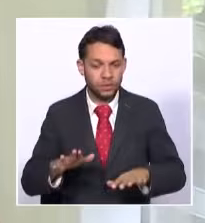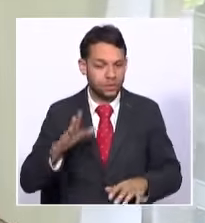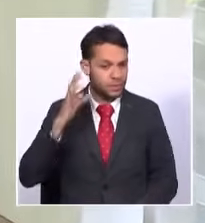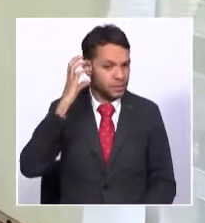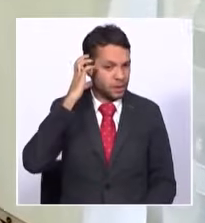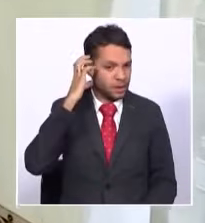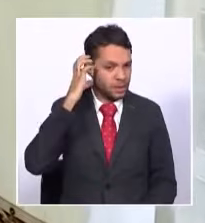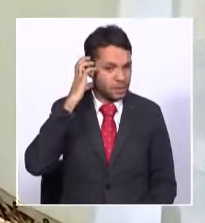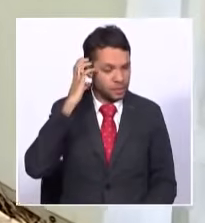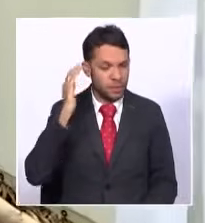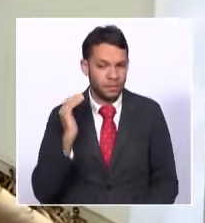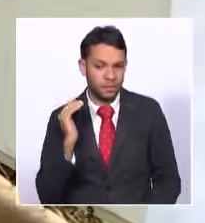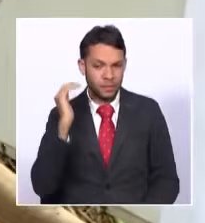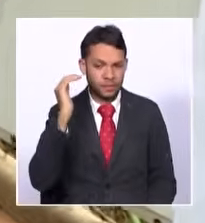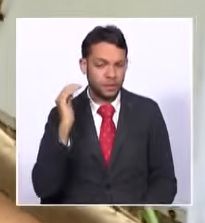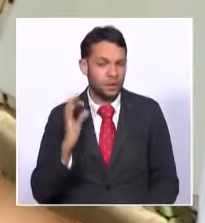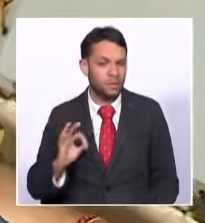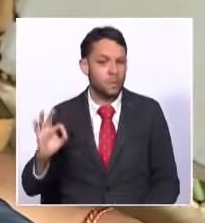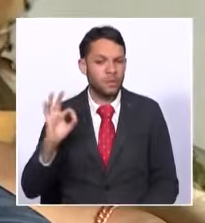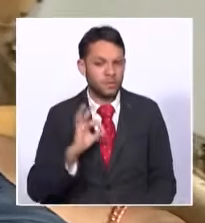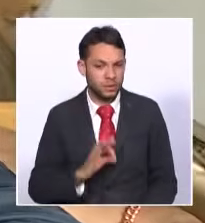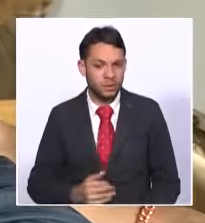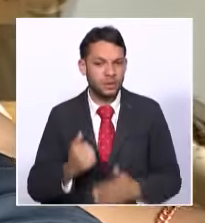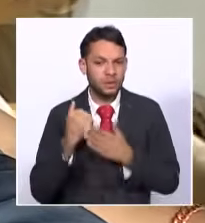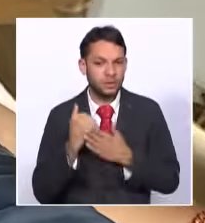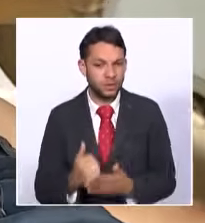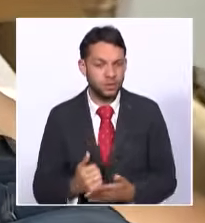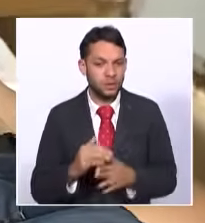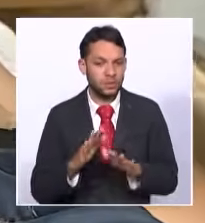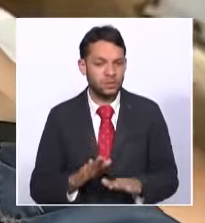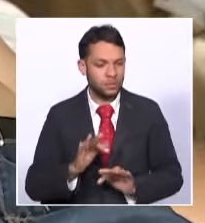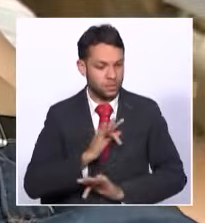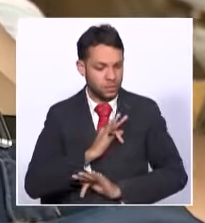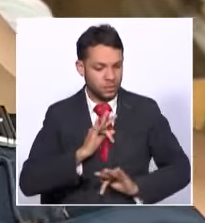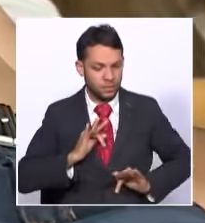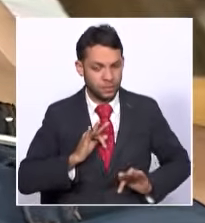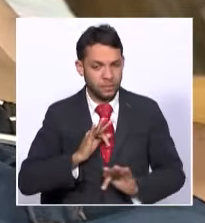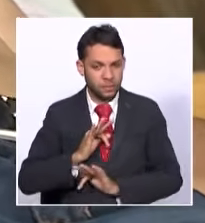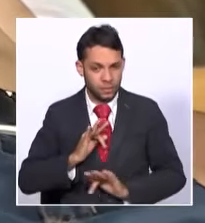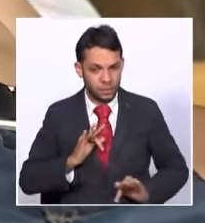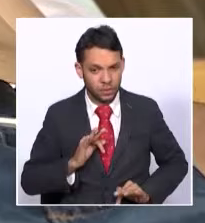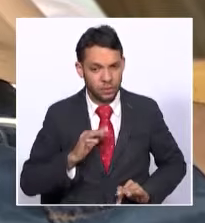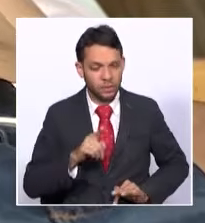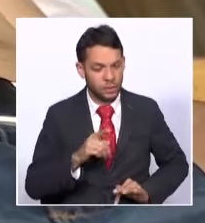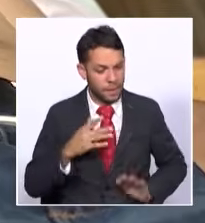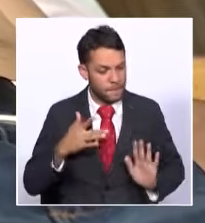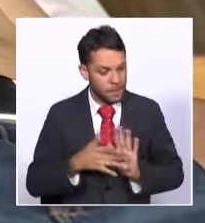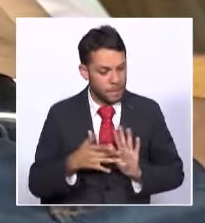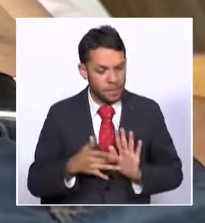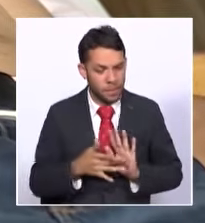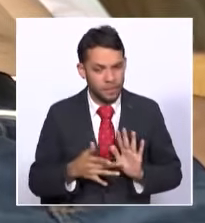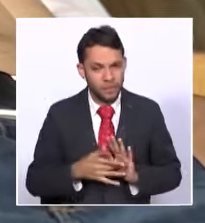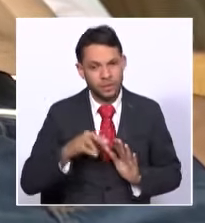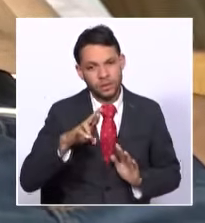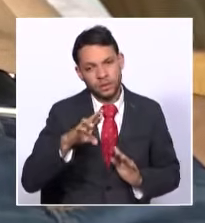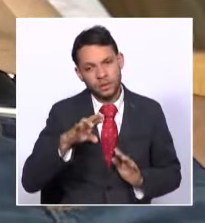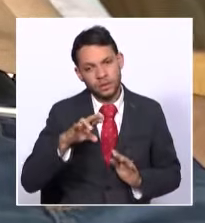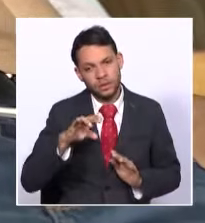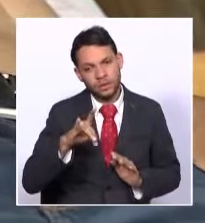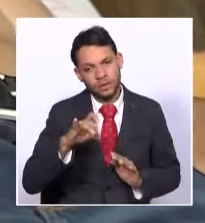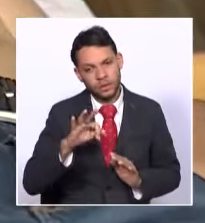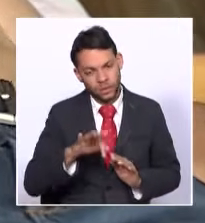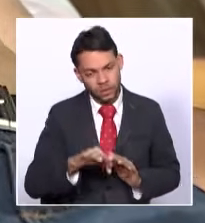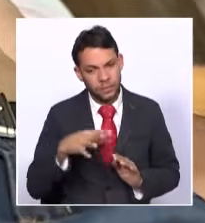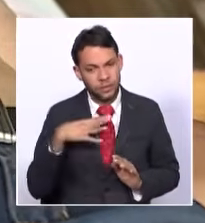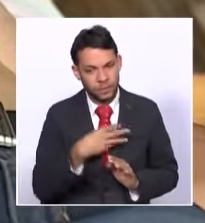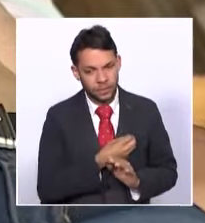neurológica, tenemos que ayudarnos de varias terapias. Una es RUT. Entonces, si nos damos cuenta, yo